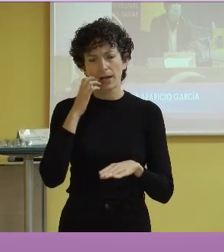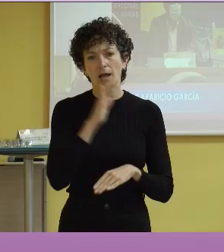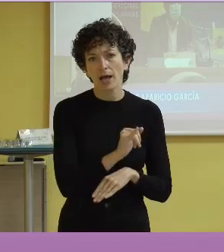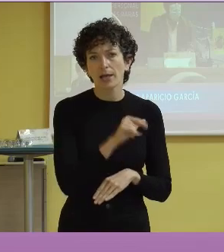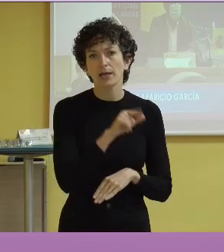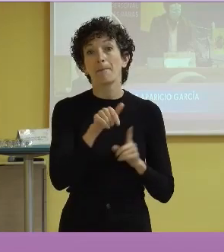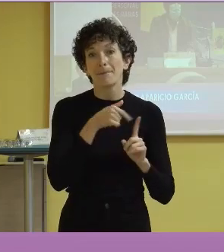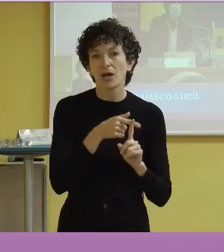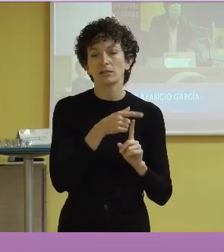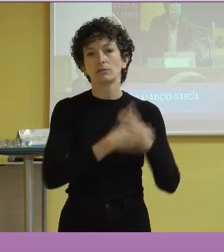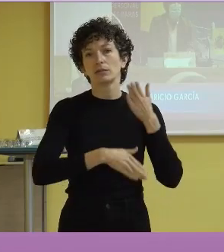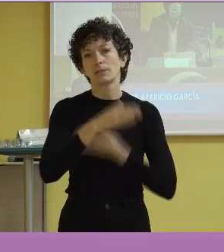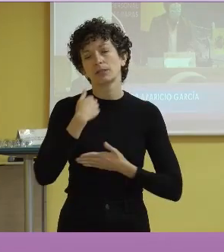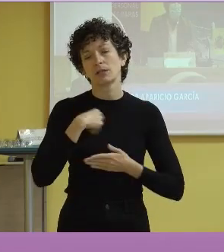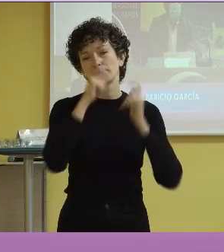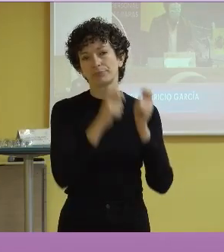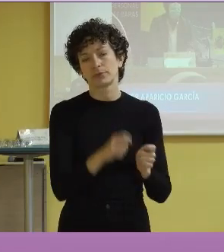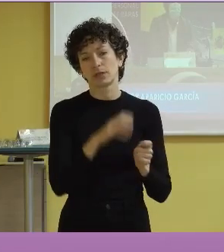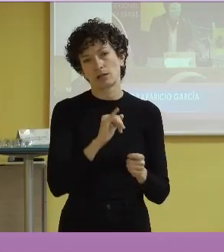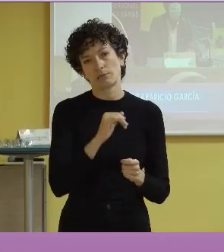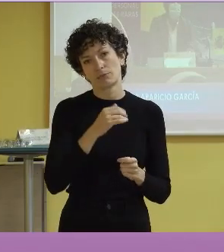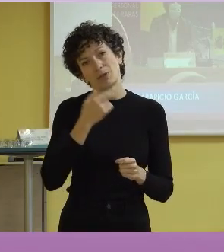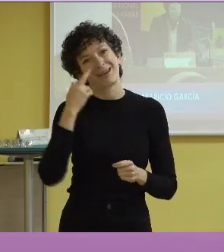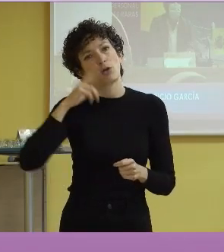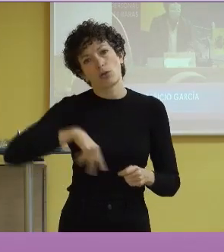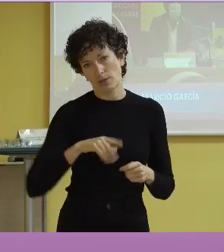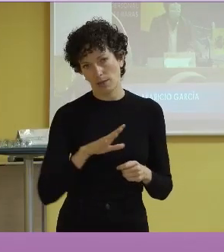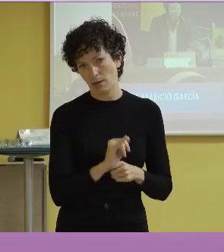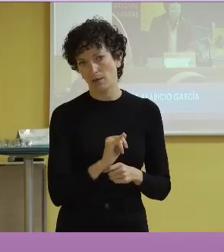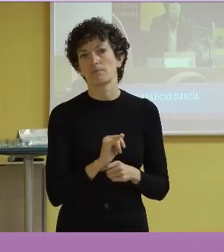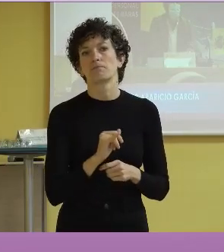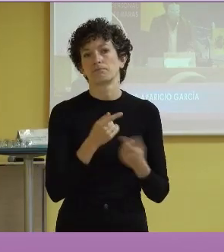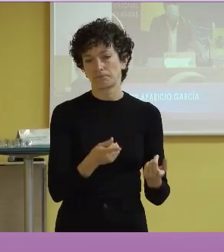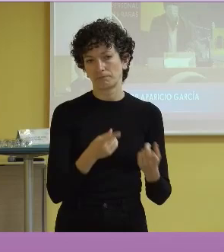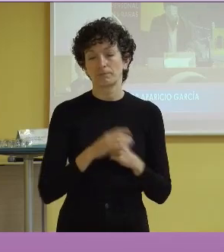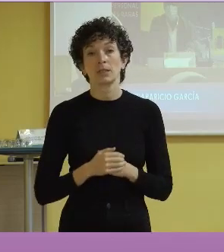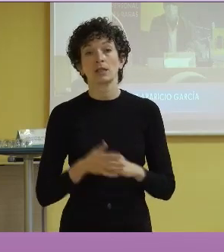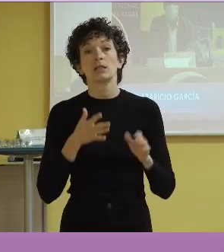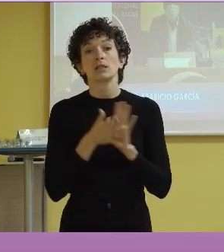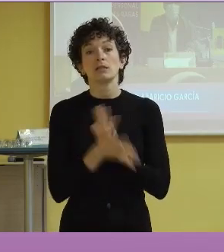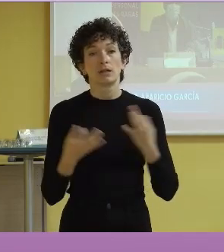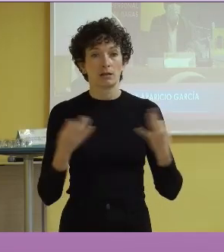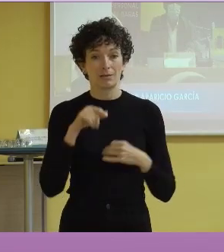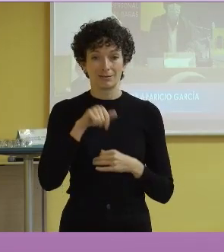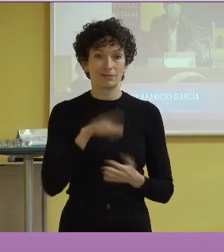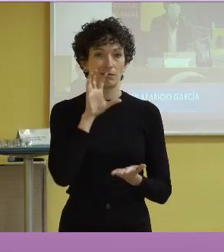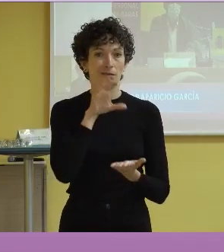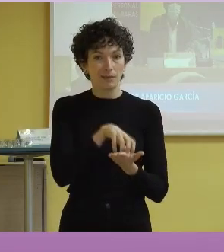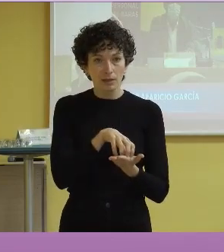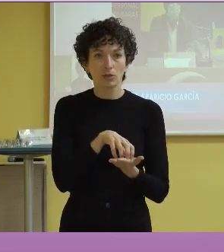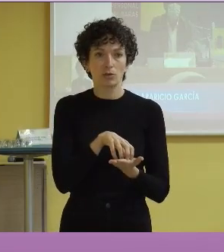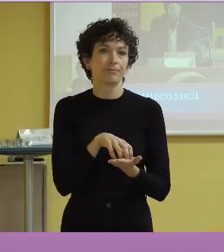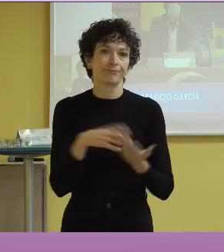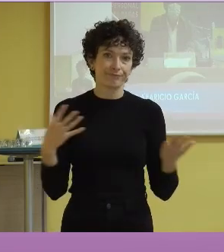de discapacidad declarada, ¿no? Reconocida, vamos a decirlo así. Con lo cual, este centro tiene sentido